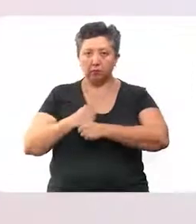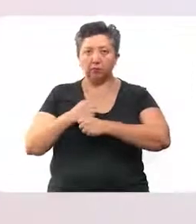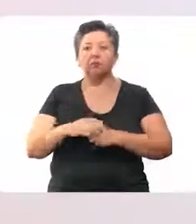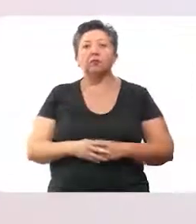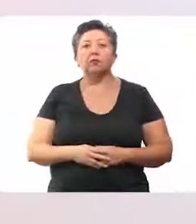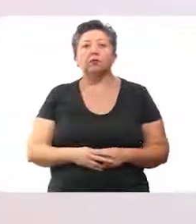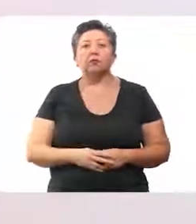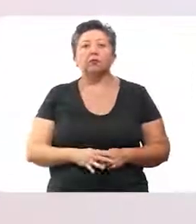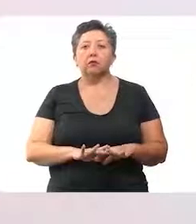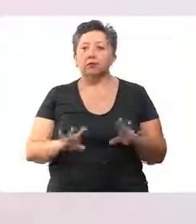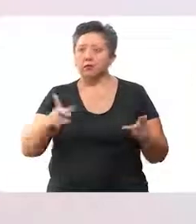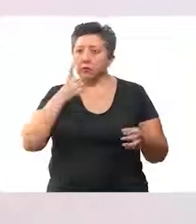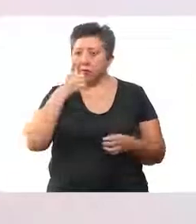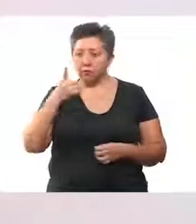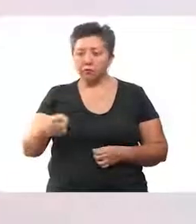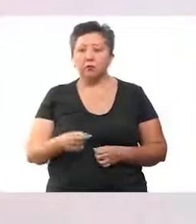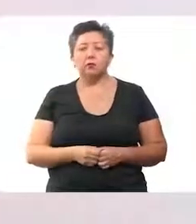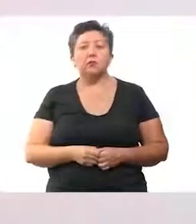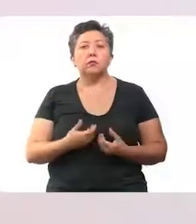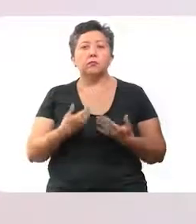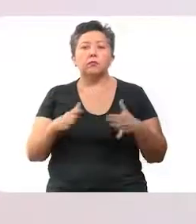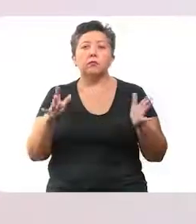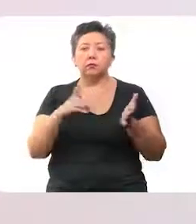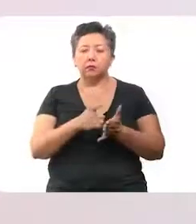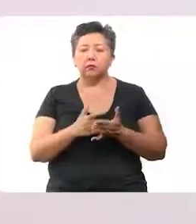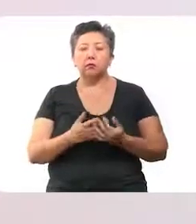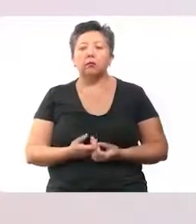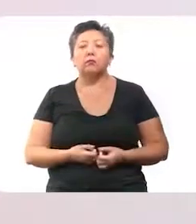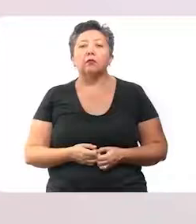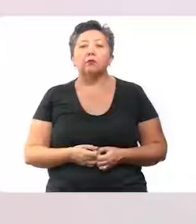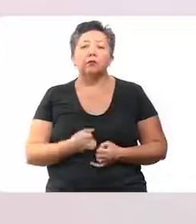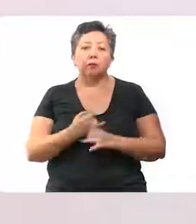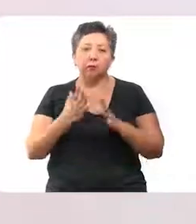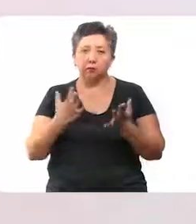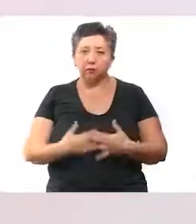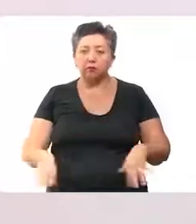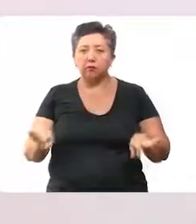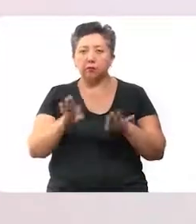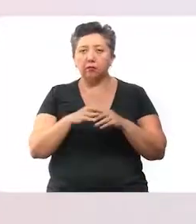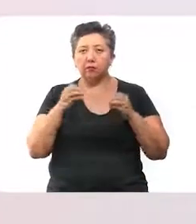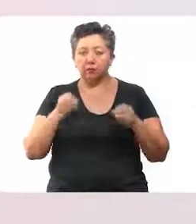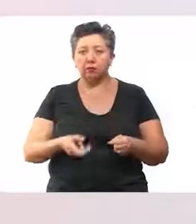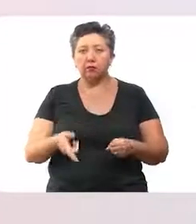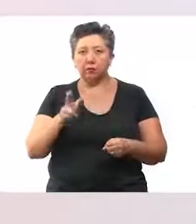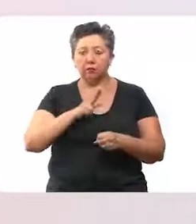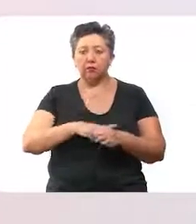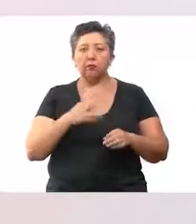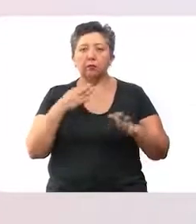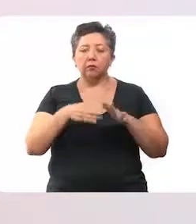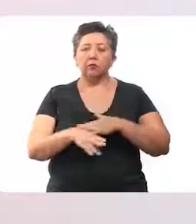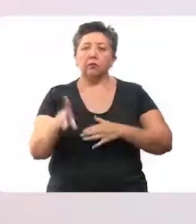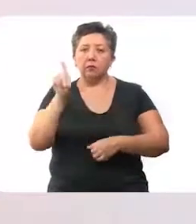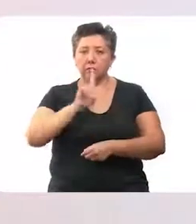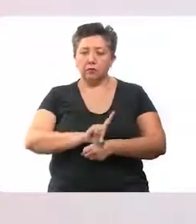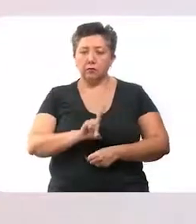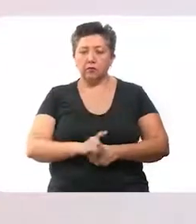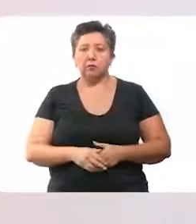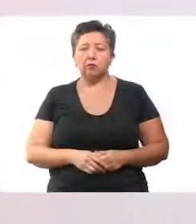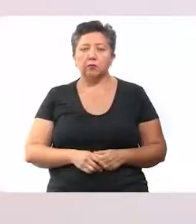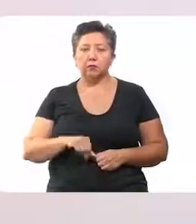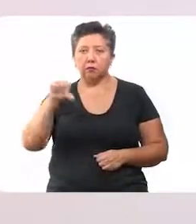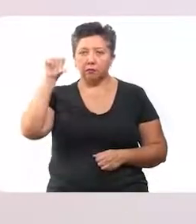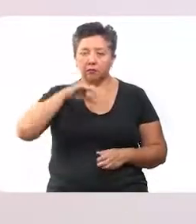Armadas. Como se ha señalado, en la reapertura económica, los datos más importantes son la ocupación hospitalaria y los ingresos